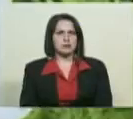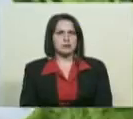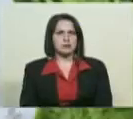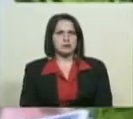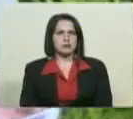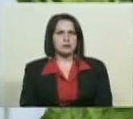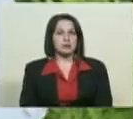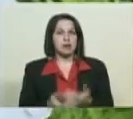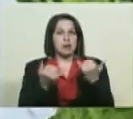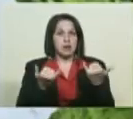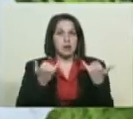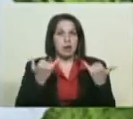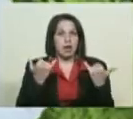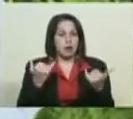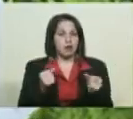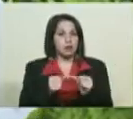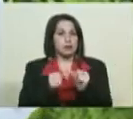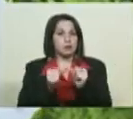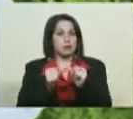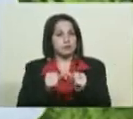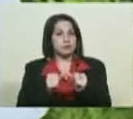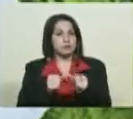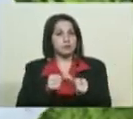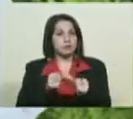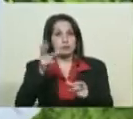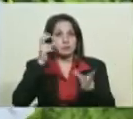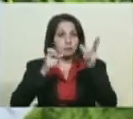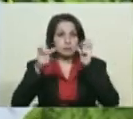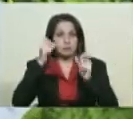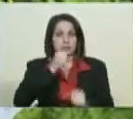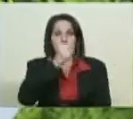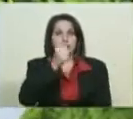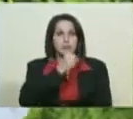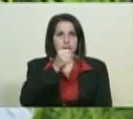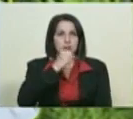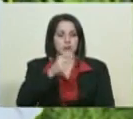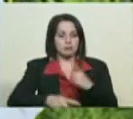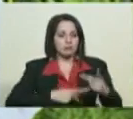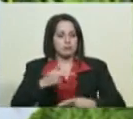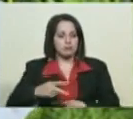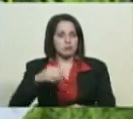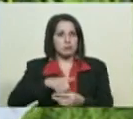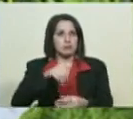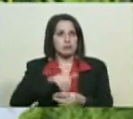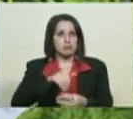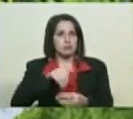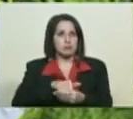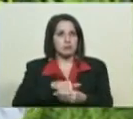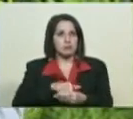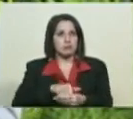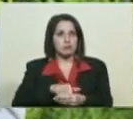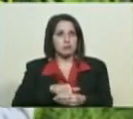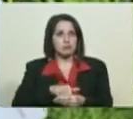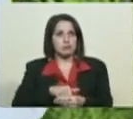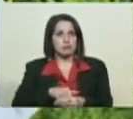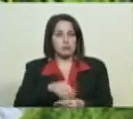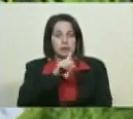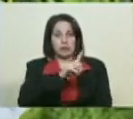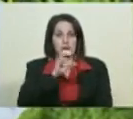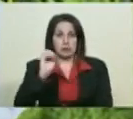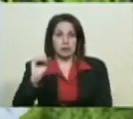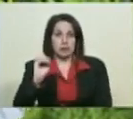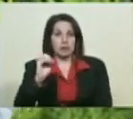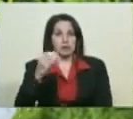Así es, en este momento nosotros continuamos dándole cobertura a este proceso electoral que se ha celebrado en nuestro país este 10 de diciembre. En este